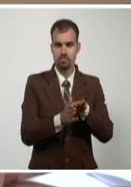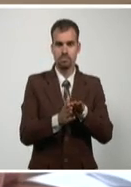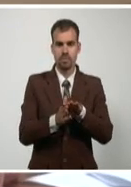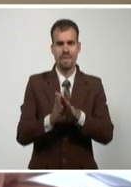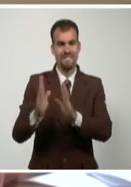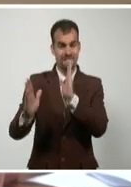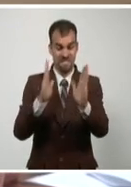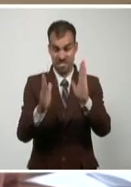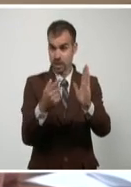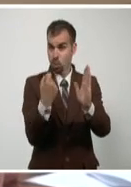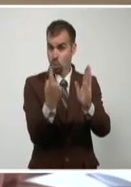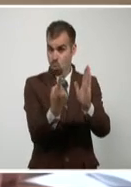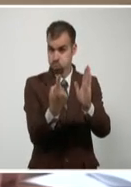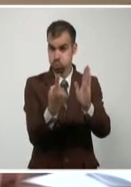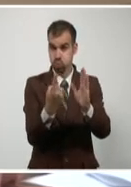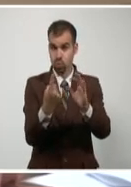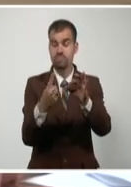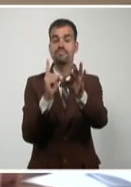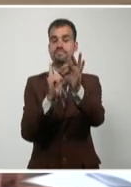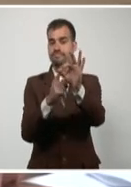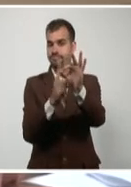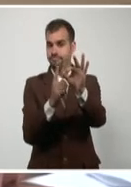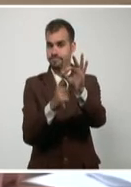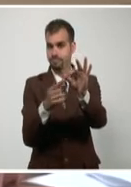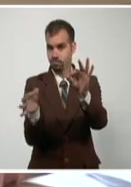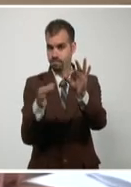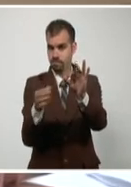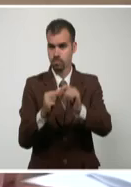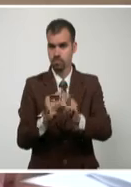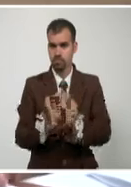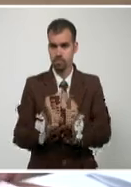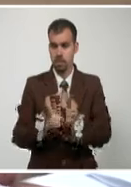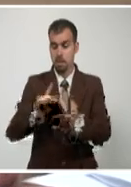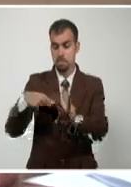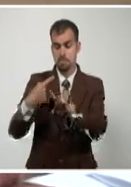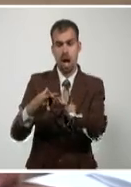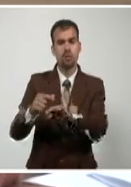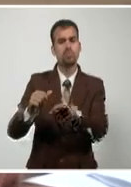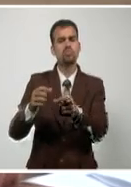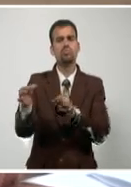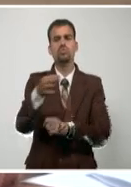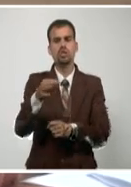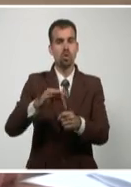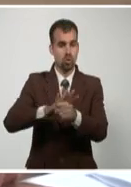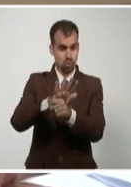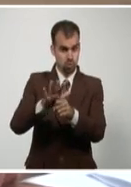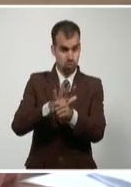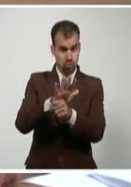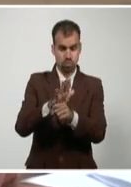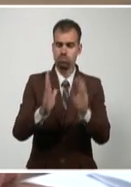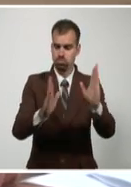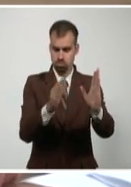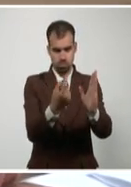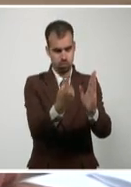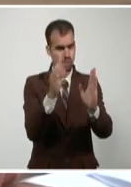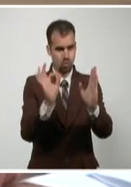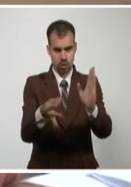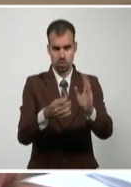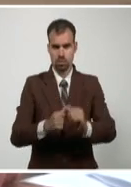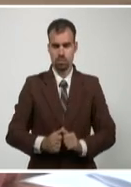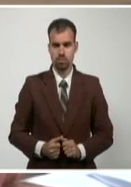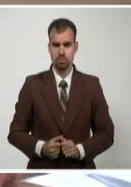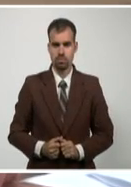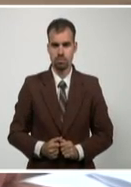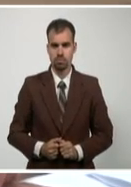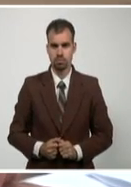encontraba en la nueva normalidad, y mantener al municipio San José en fase 1. Pasar 2 municipios a